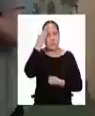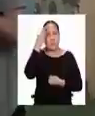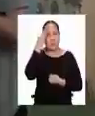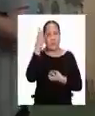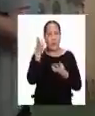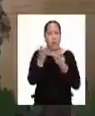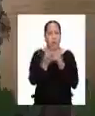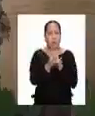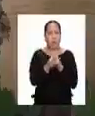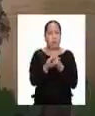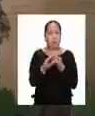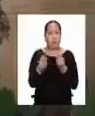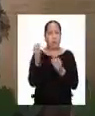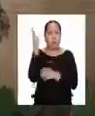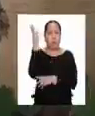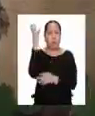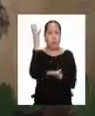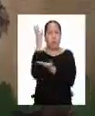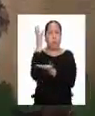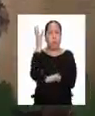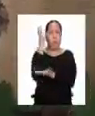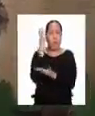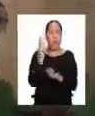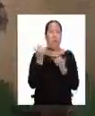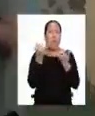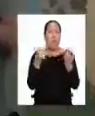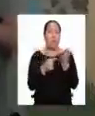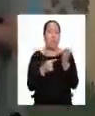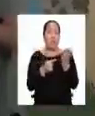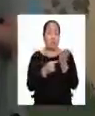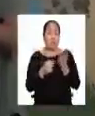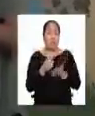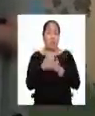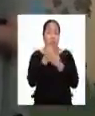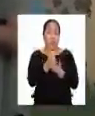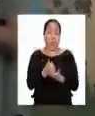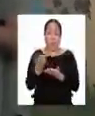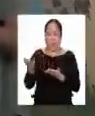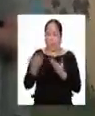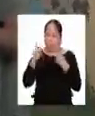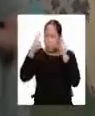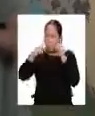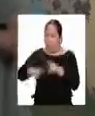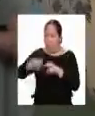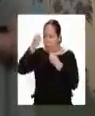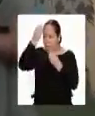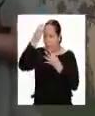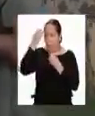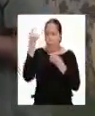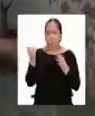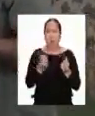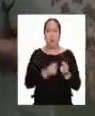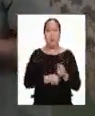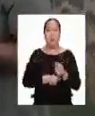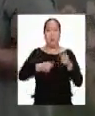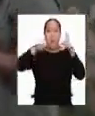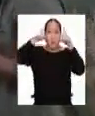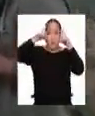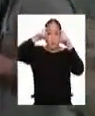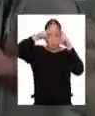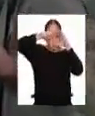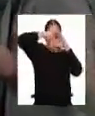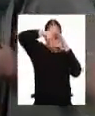está deforestando el bosque? Ahora la tecnología nos permite tener ese tipo de información rápidamente. Imágenes